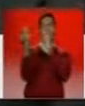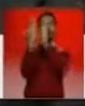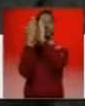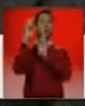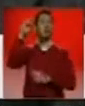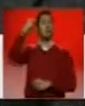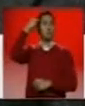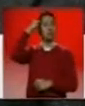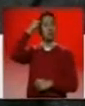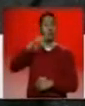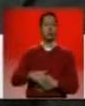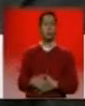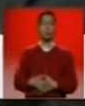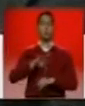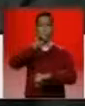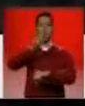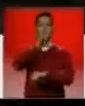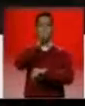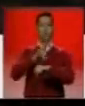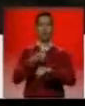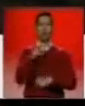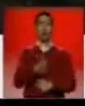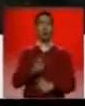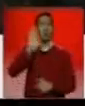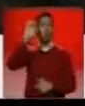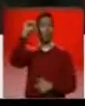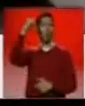gobierno. Los dirigentes señalan que el régimen no ha